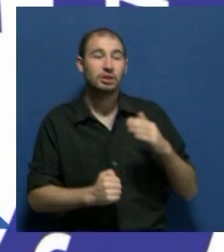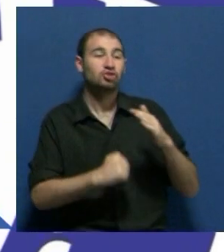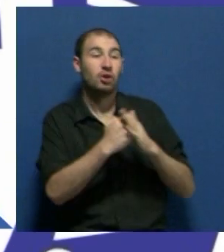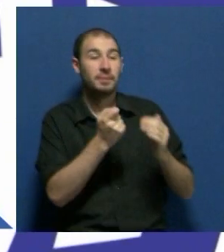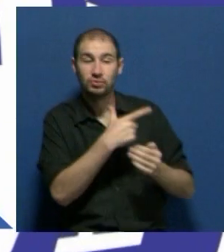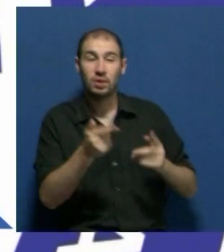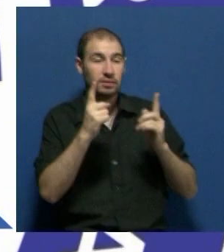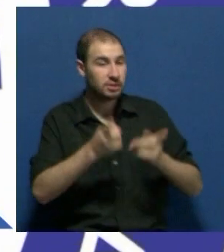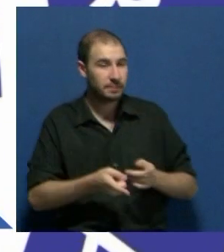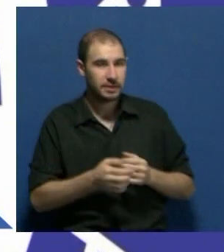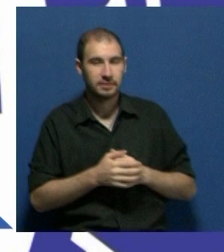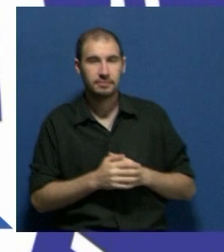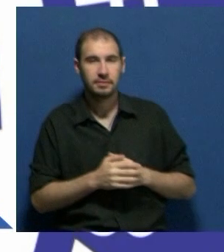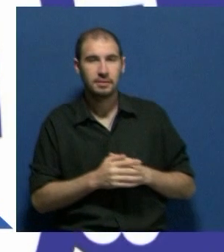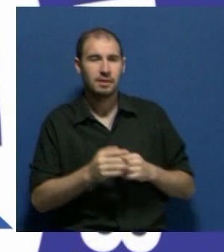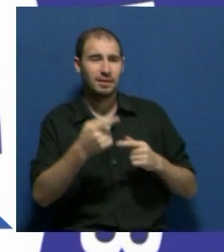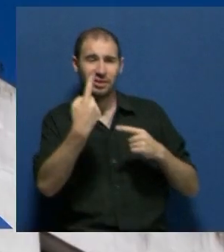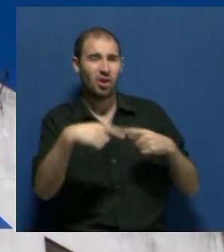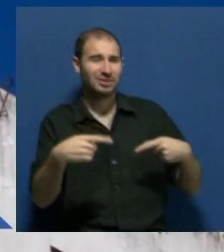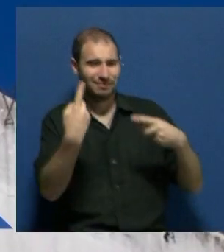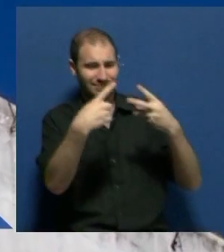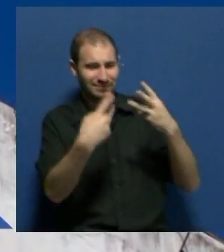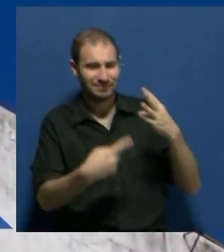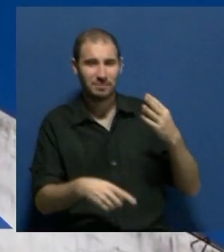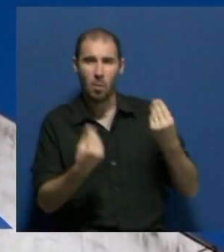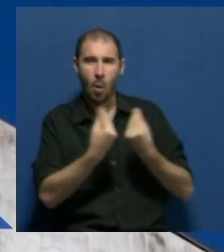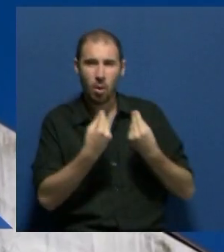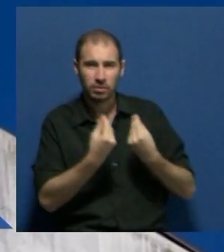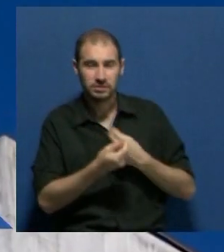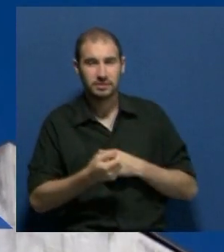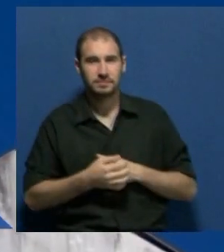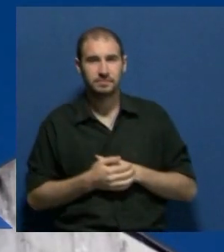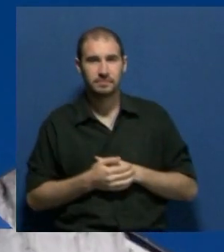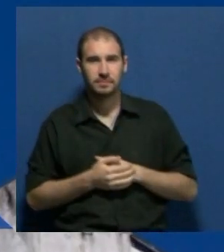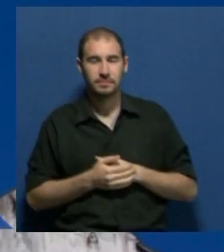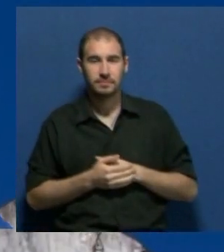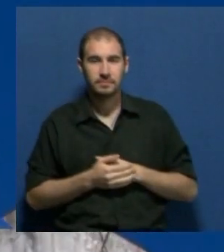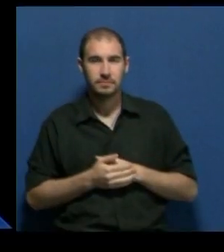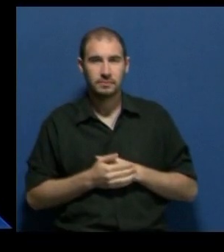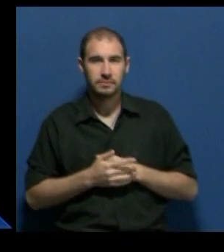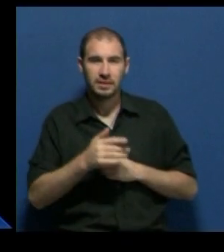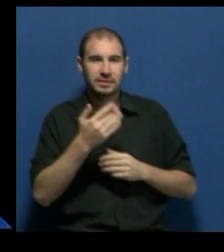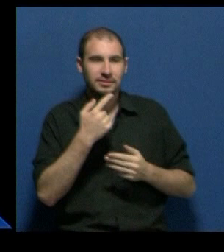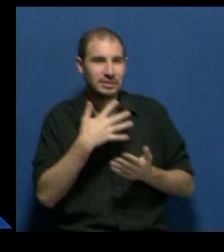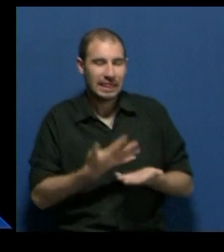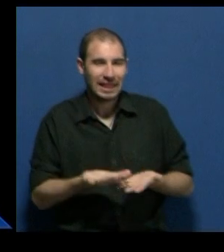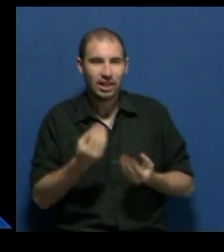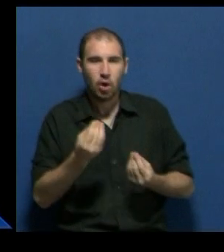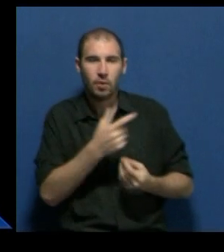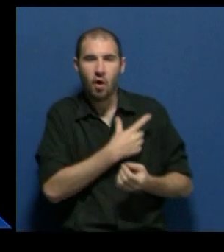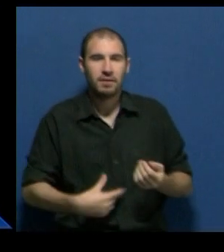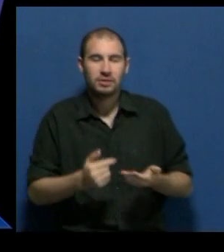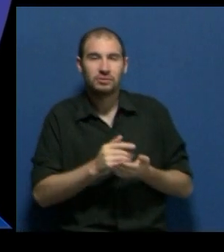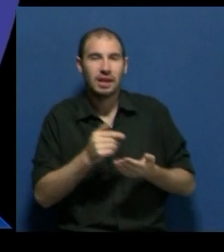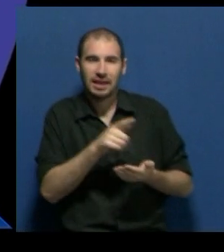salarial. Bueno, hay un montón de situaciones que no vemos que este gobierno cambie su